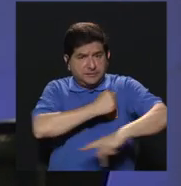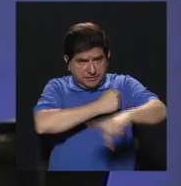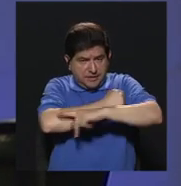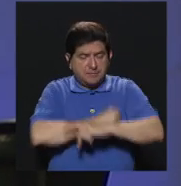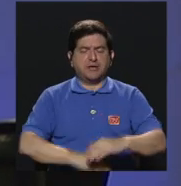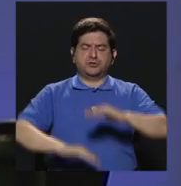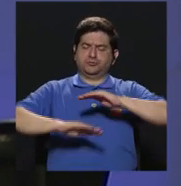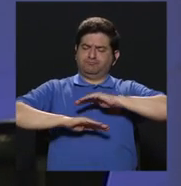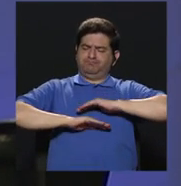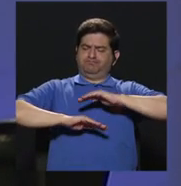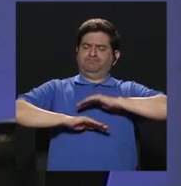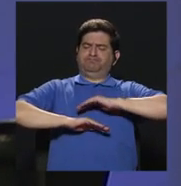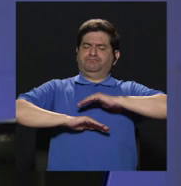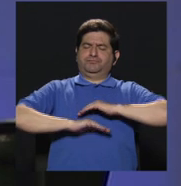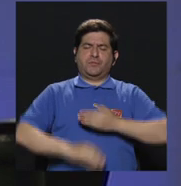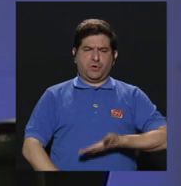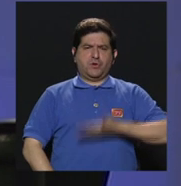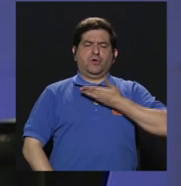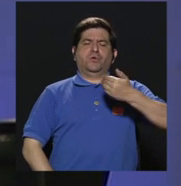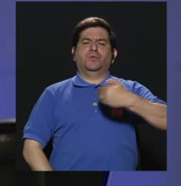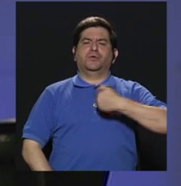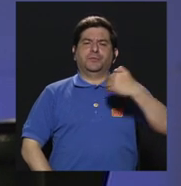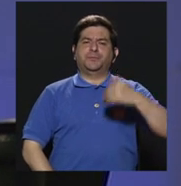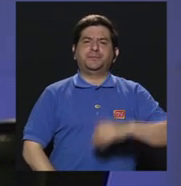producen satisfacción y orgullo.